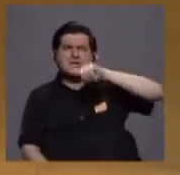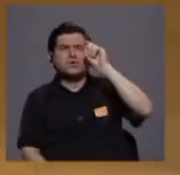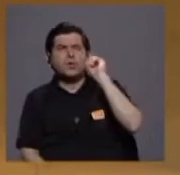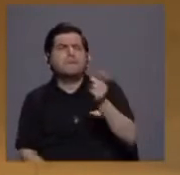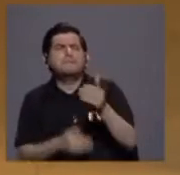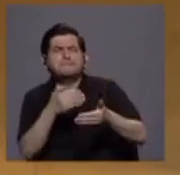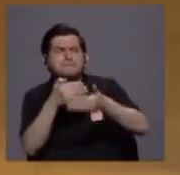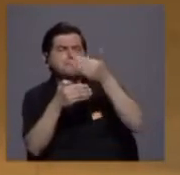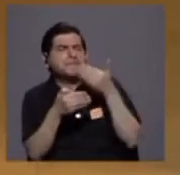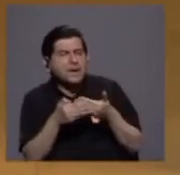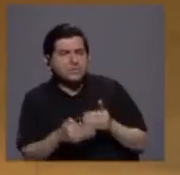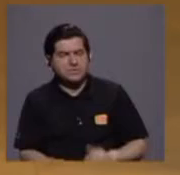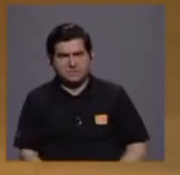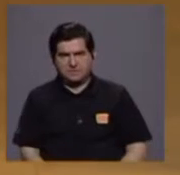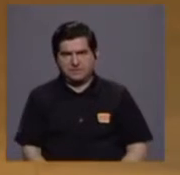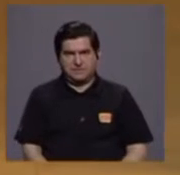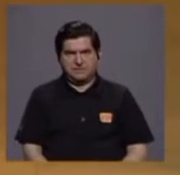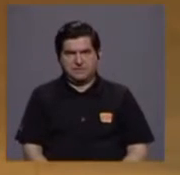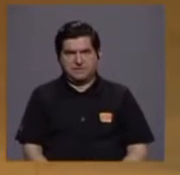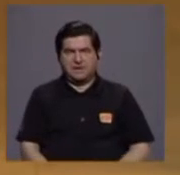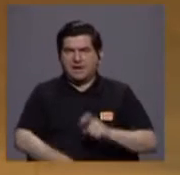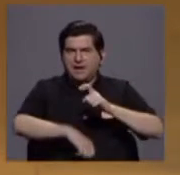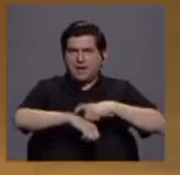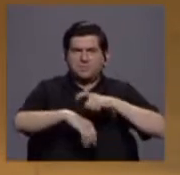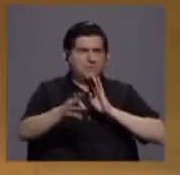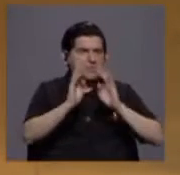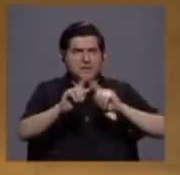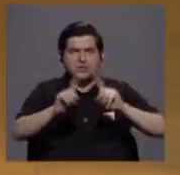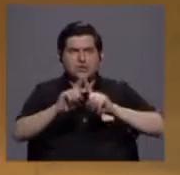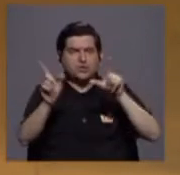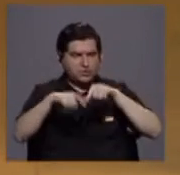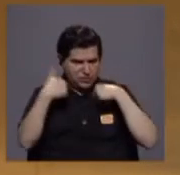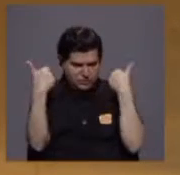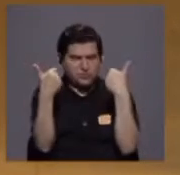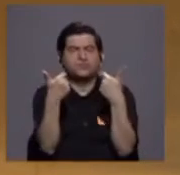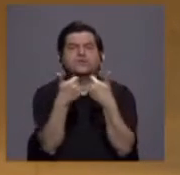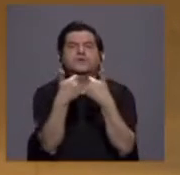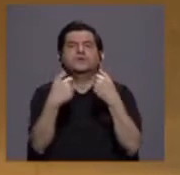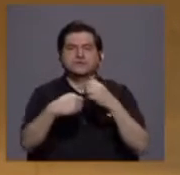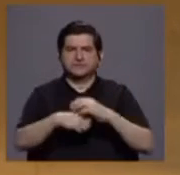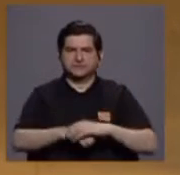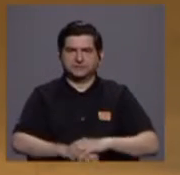de si hablando con distintos grupos